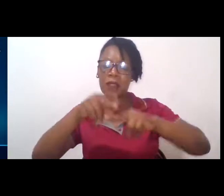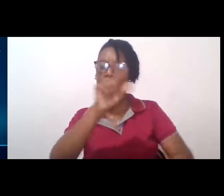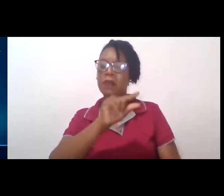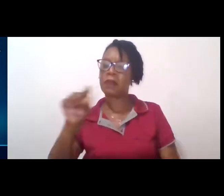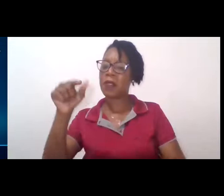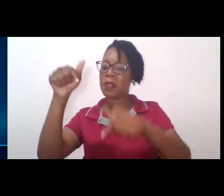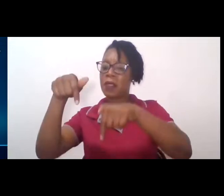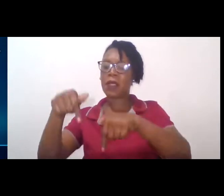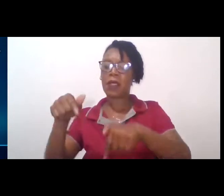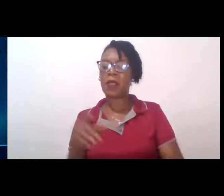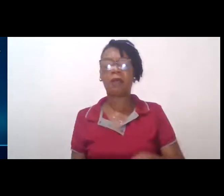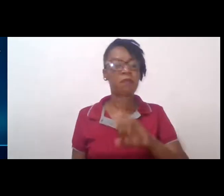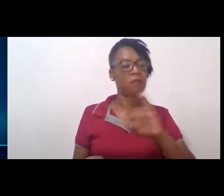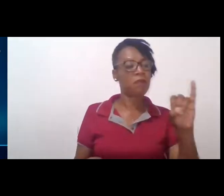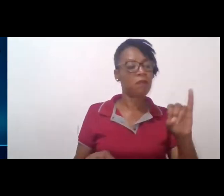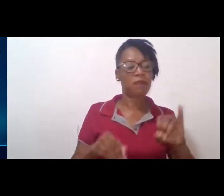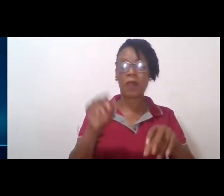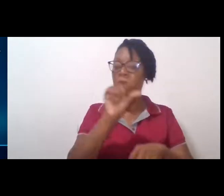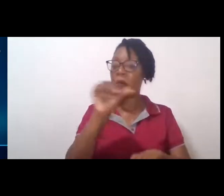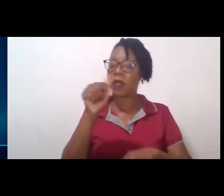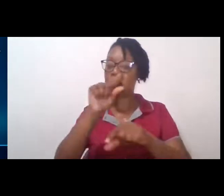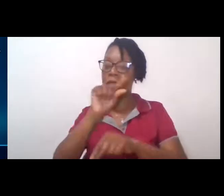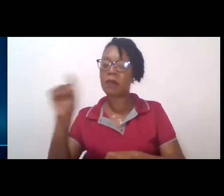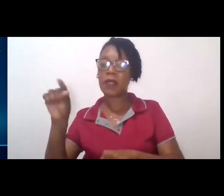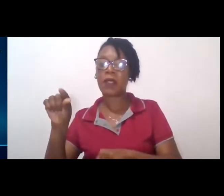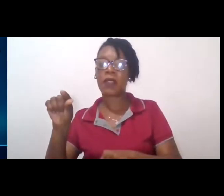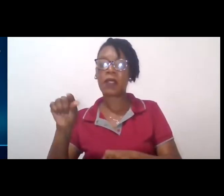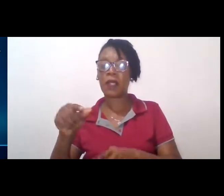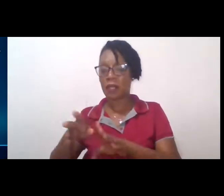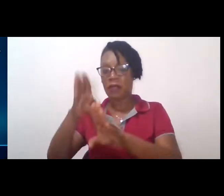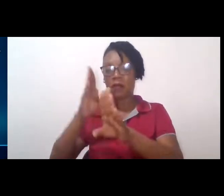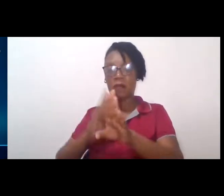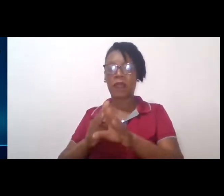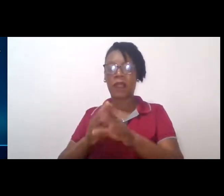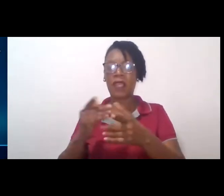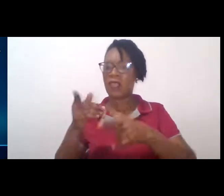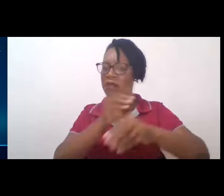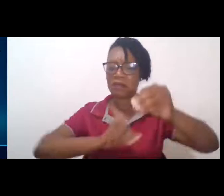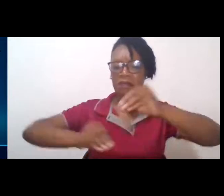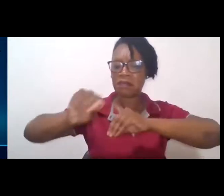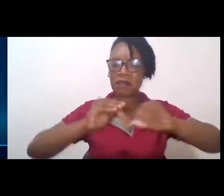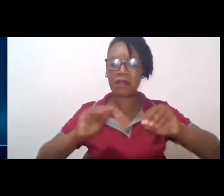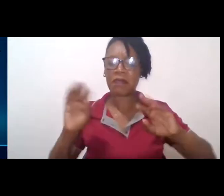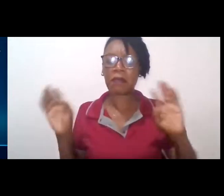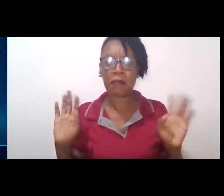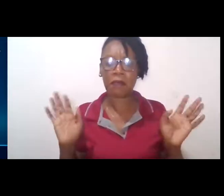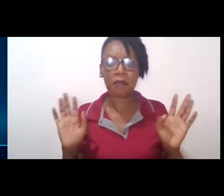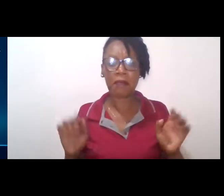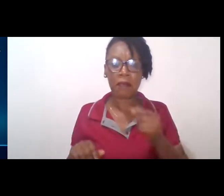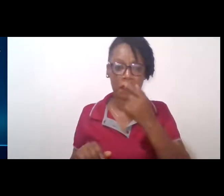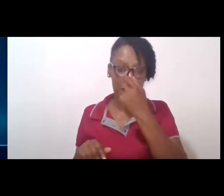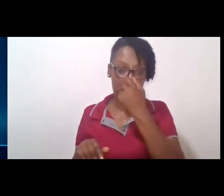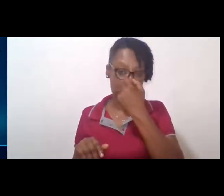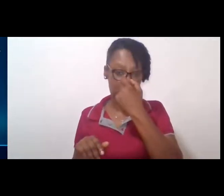la lateral izquierda, a la otra semana lo pasan a la segunda fila, a la siguiente, ¿verdad? Estar en ese movimiento, un